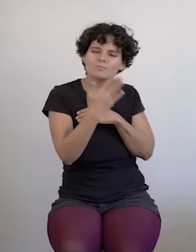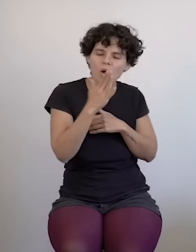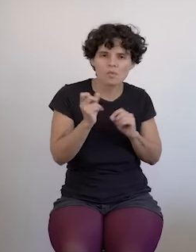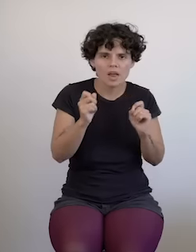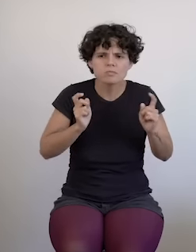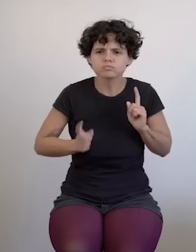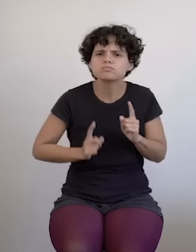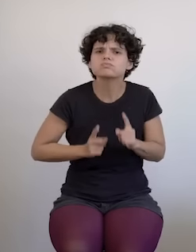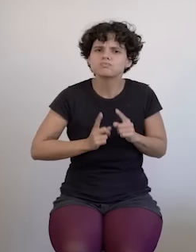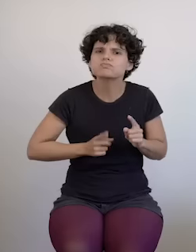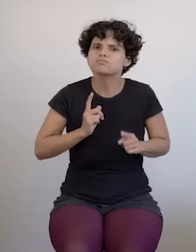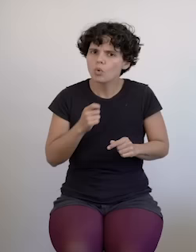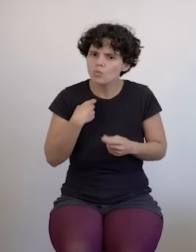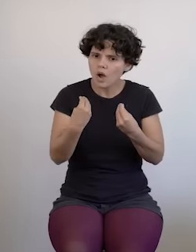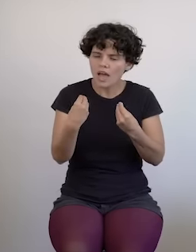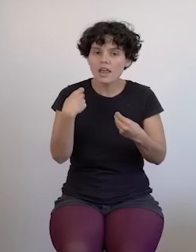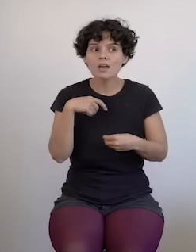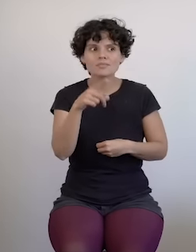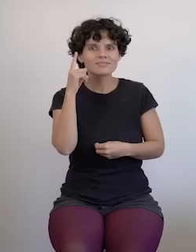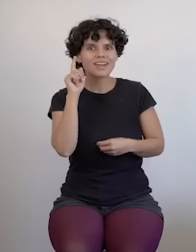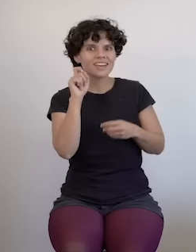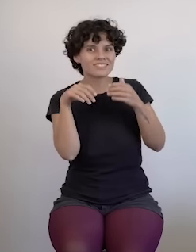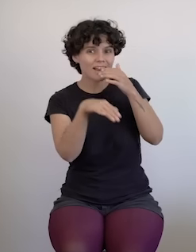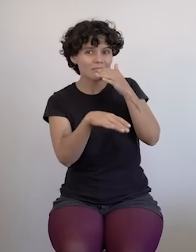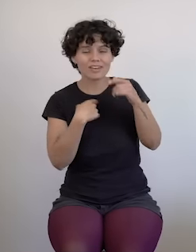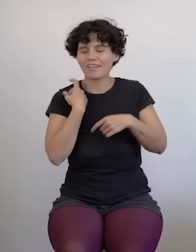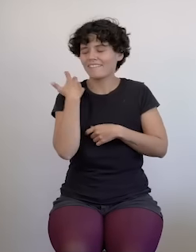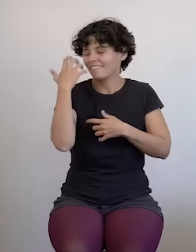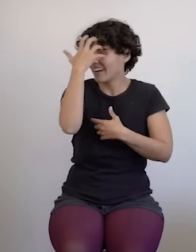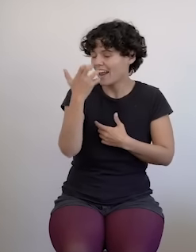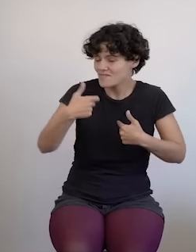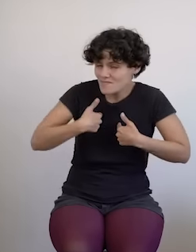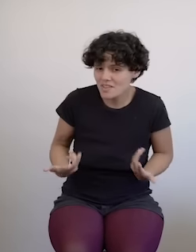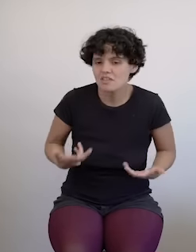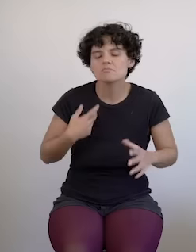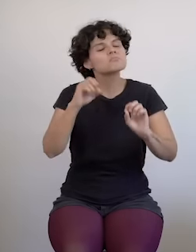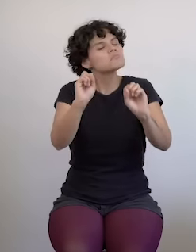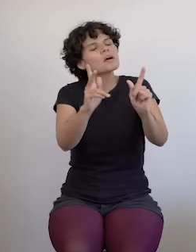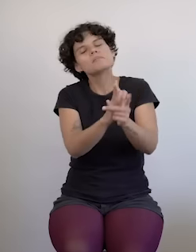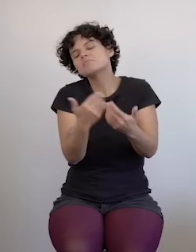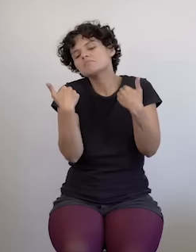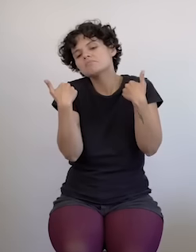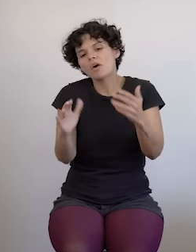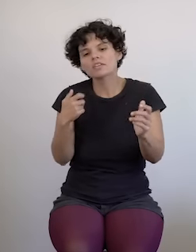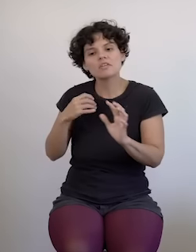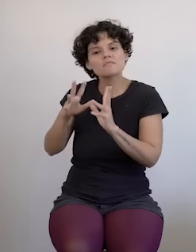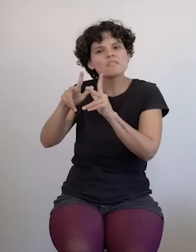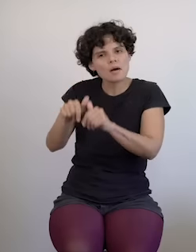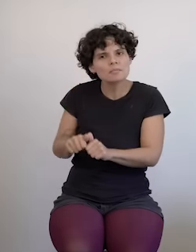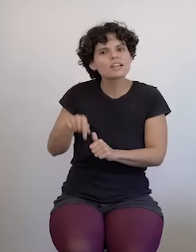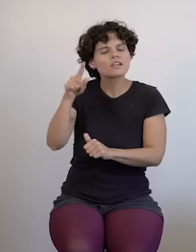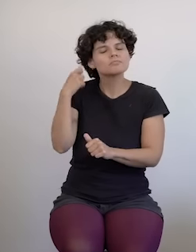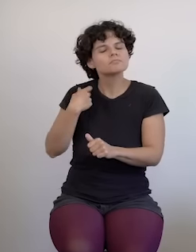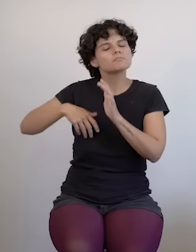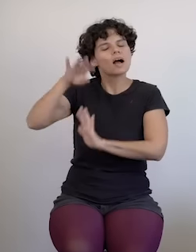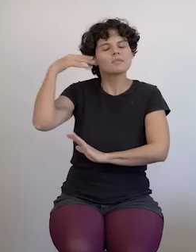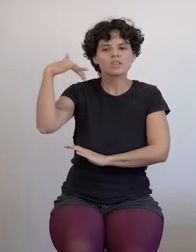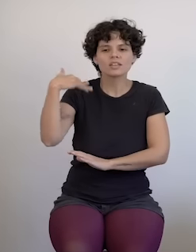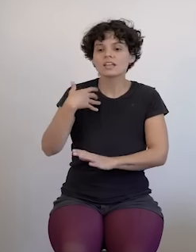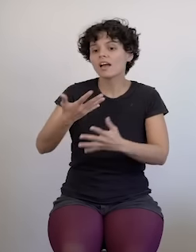pero mírate cómo sonáis, guay. Estos guanes me van a tirar con rayos, los raperos me van a sepultar, guay. Ya, pero me importa, lo primero es la familia. Y llegó